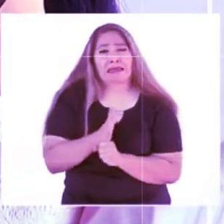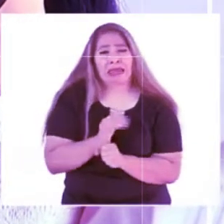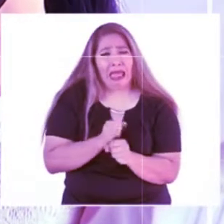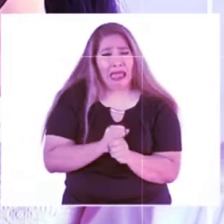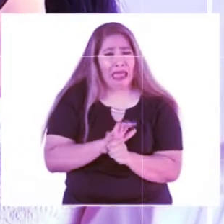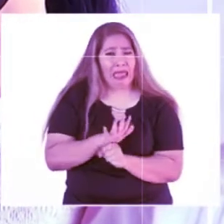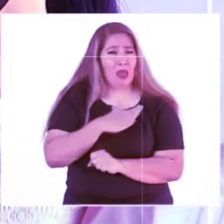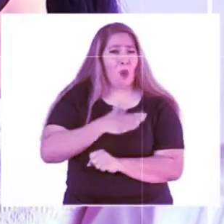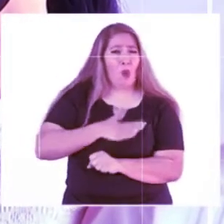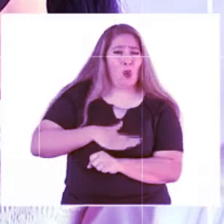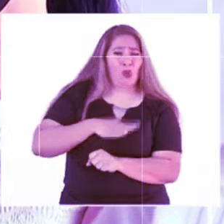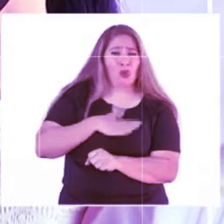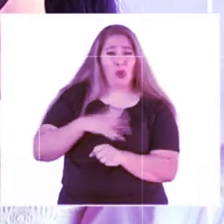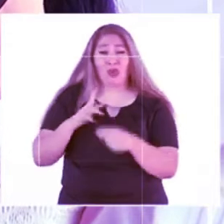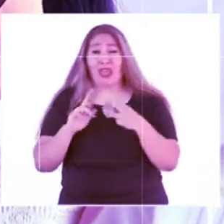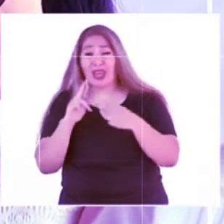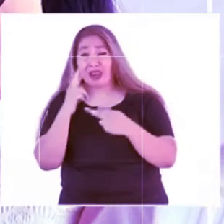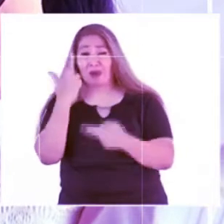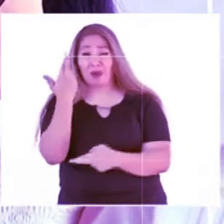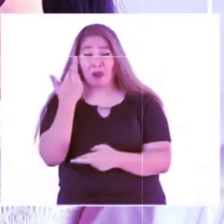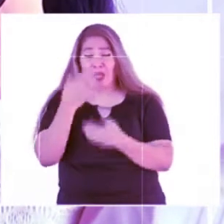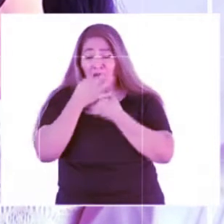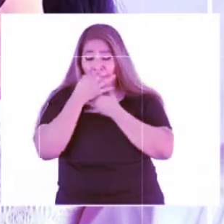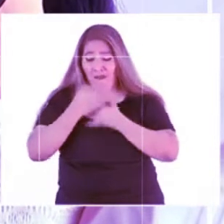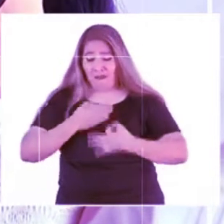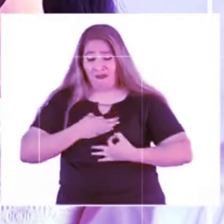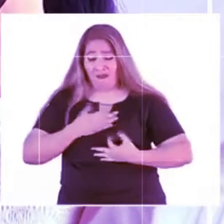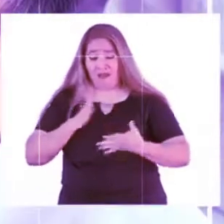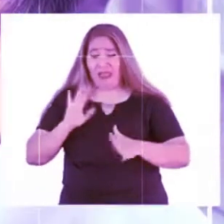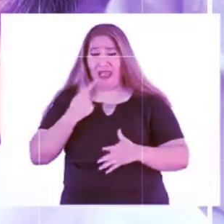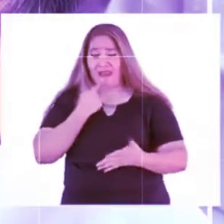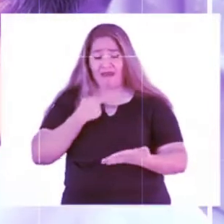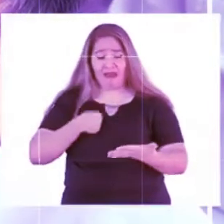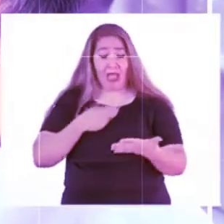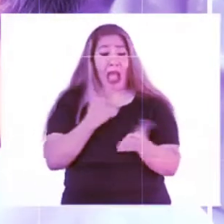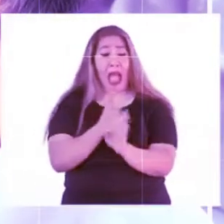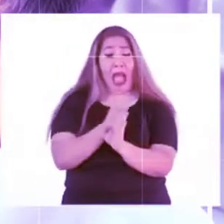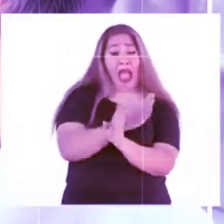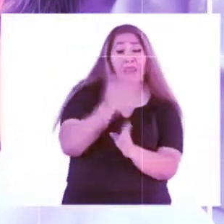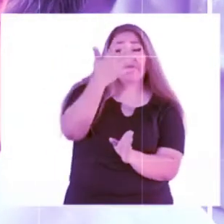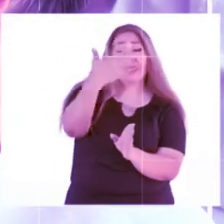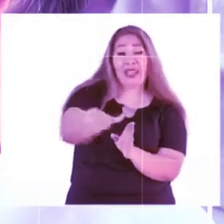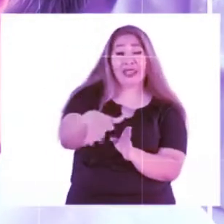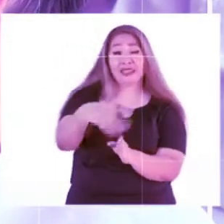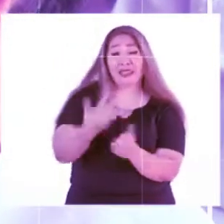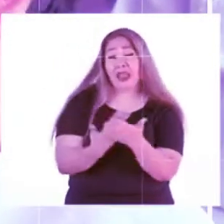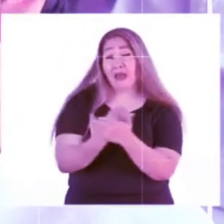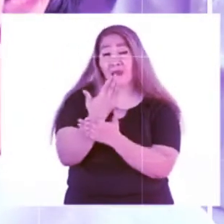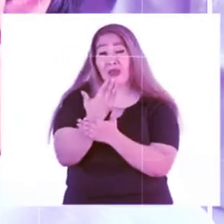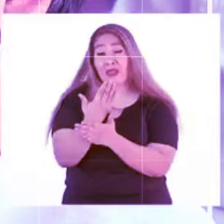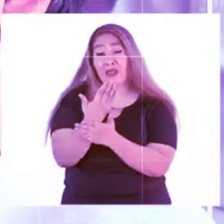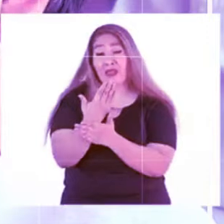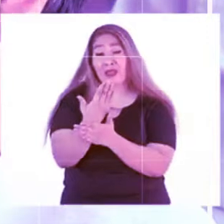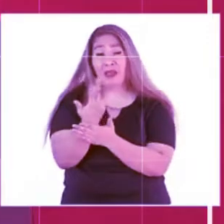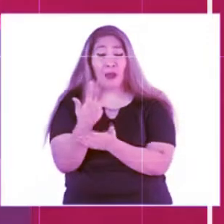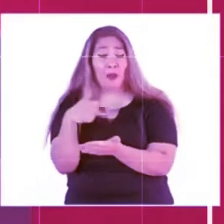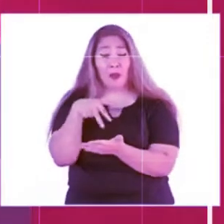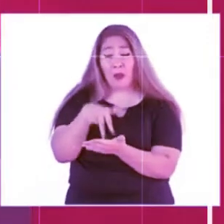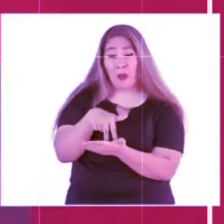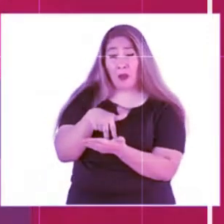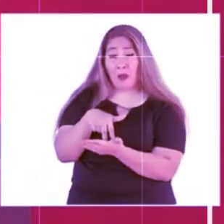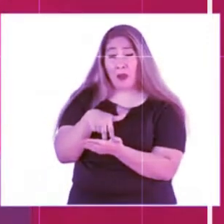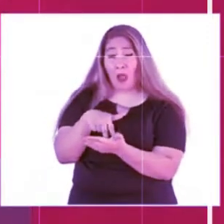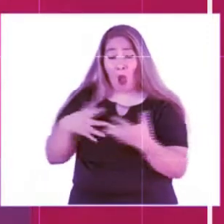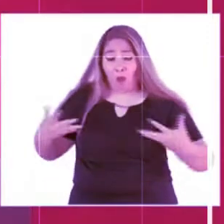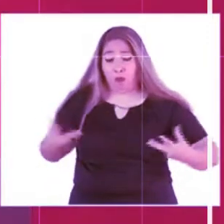la revolución. Se nos ha informado que antes de las 10 de la mañana de hoy los alzados unirán